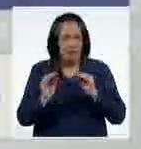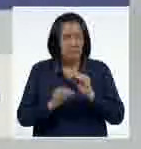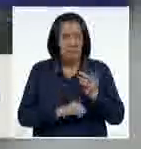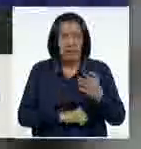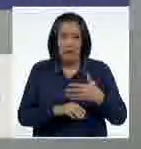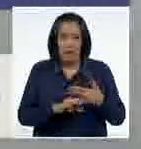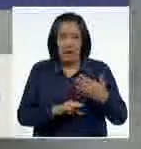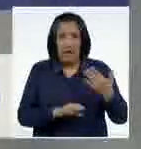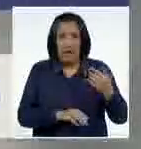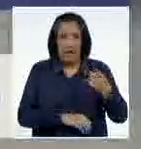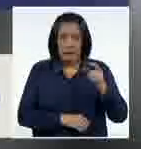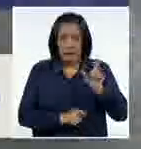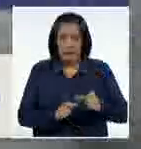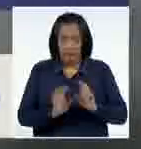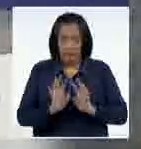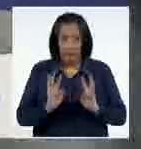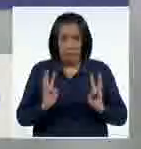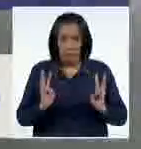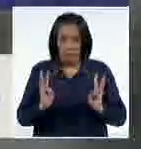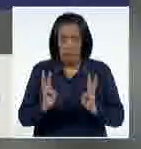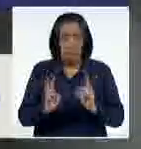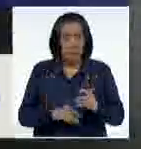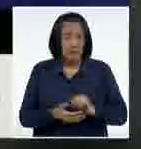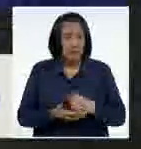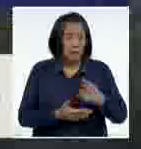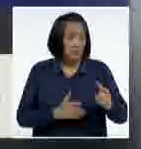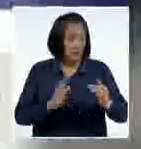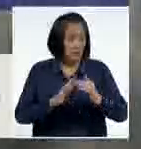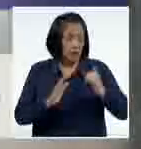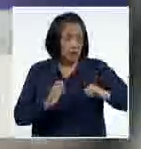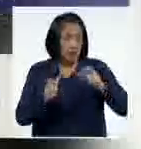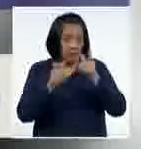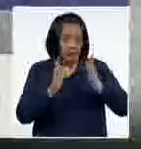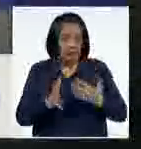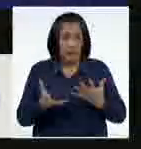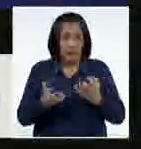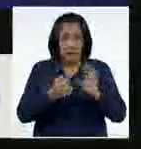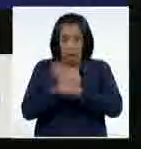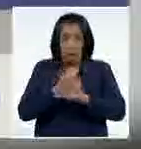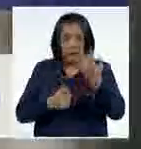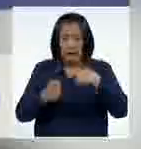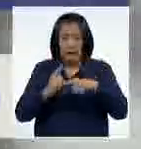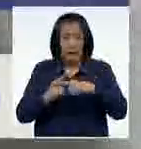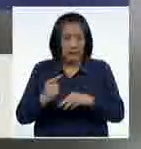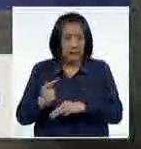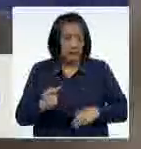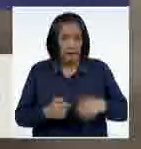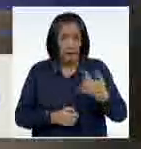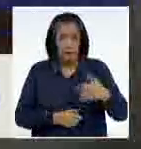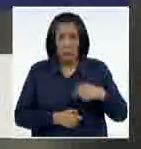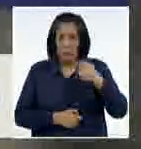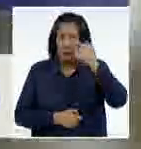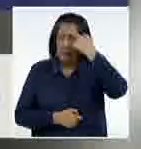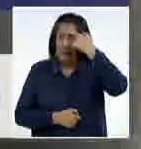Minutos antes fue cercado en medio de la turba, aunque miembros del serenazgo intentan protegerlo, el exministro terminó con un corte de 10